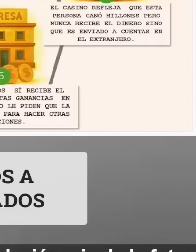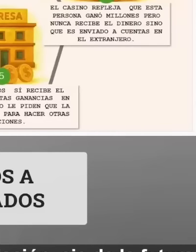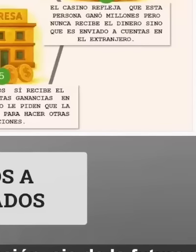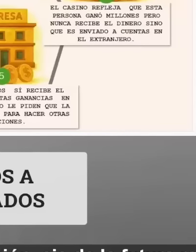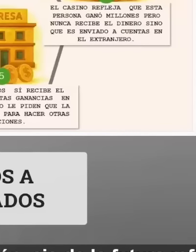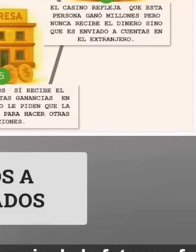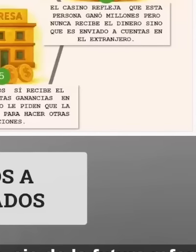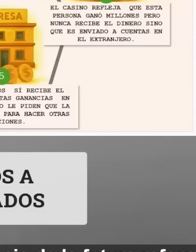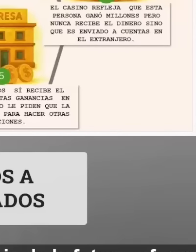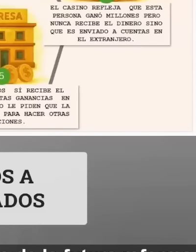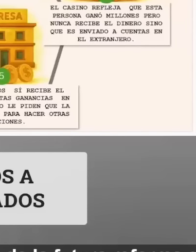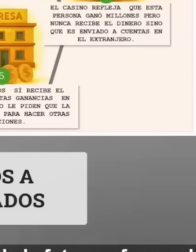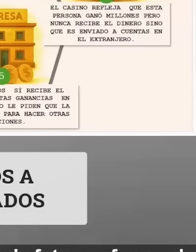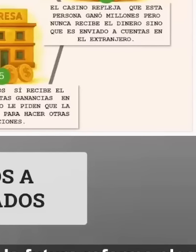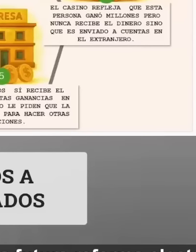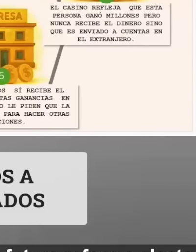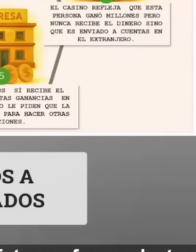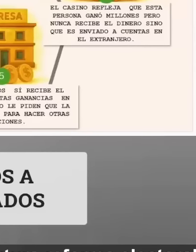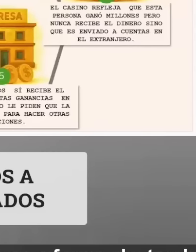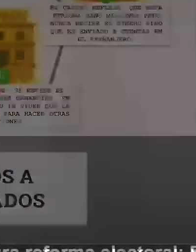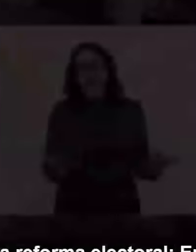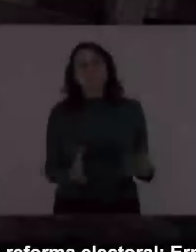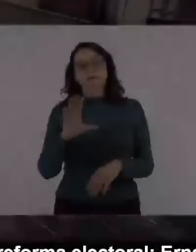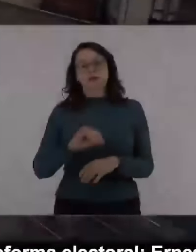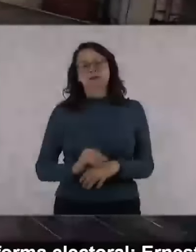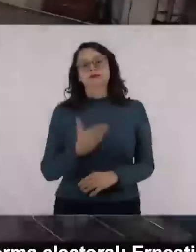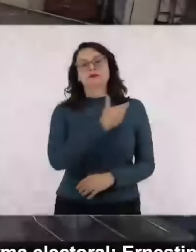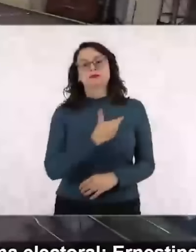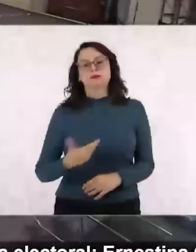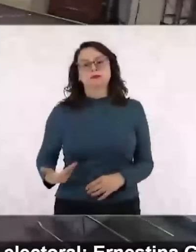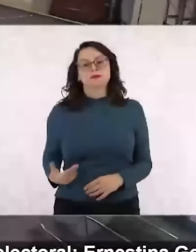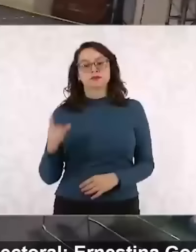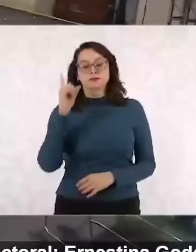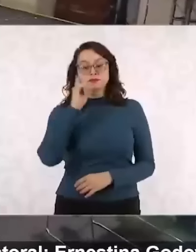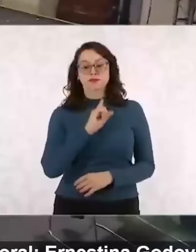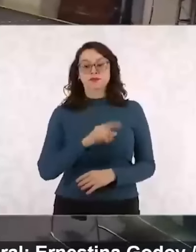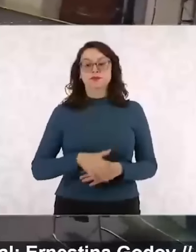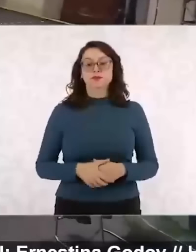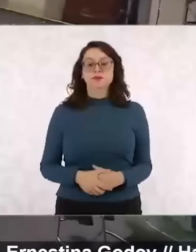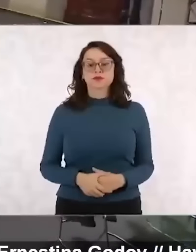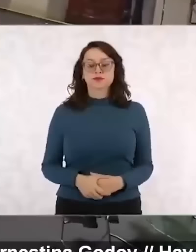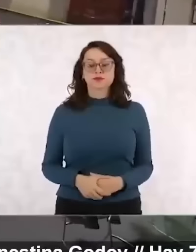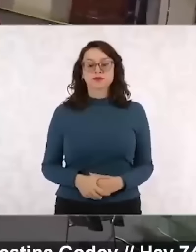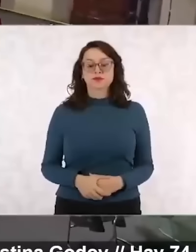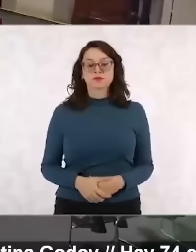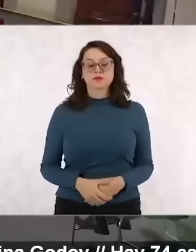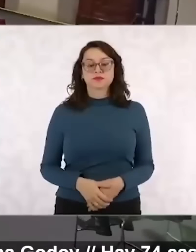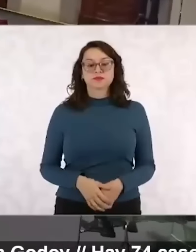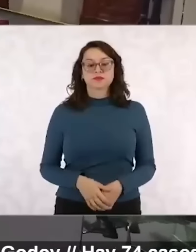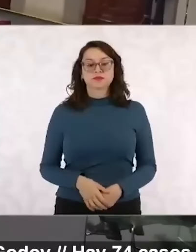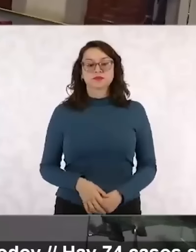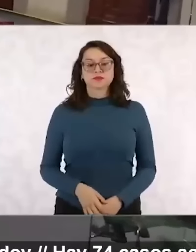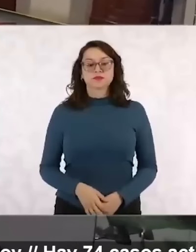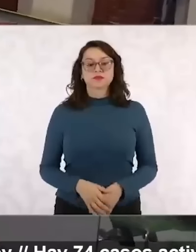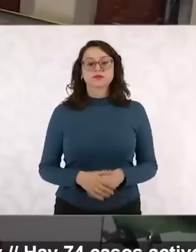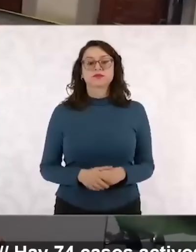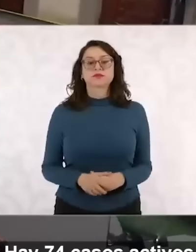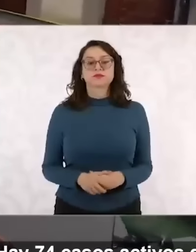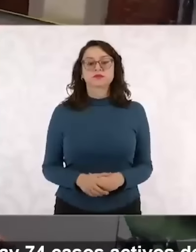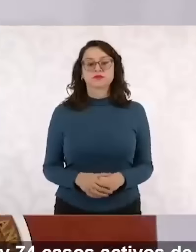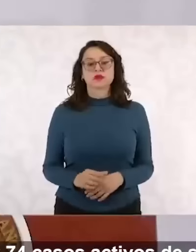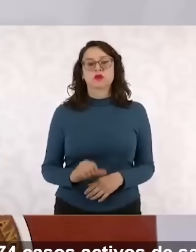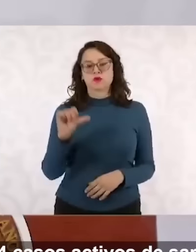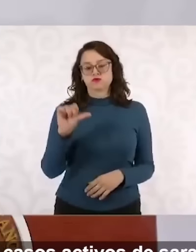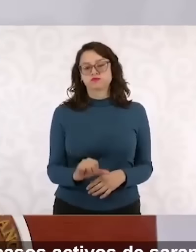lavar dinero en casinos. Vamos a verlo. Hoy explicaremos de manera sencilla cómo operaban